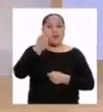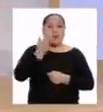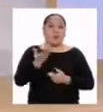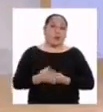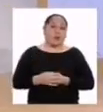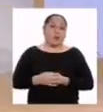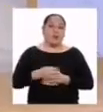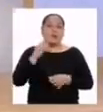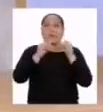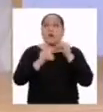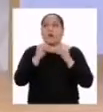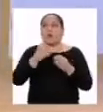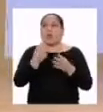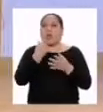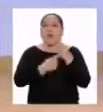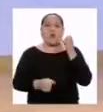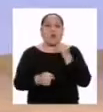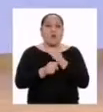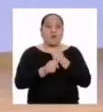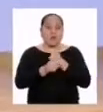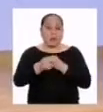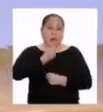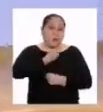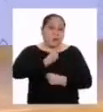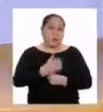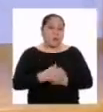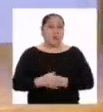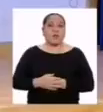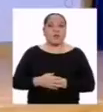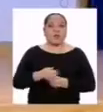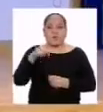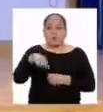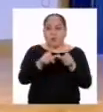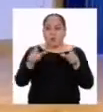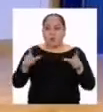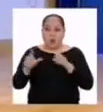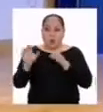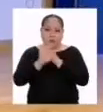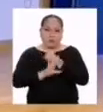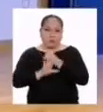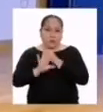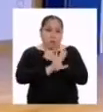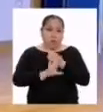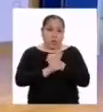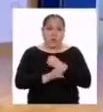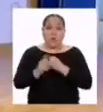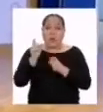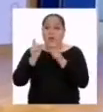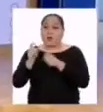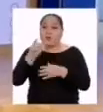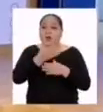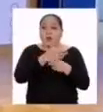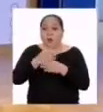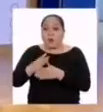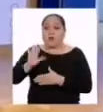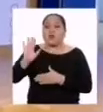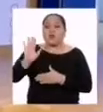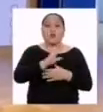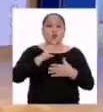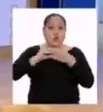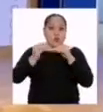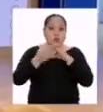sería generar la confianza propia y un espacio seguro para que la gente comparta sus